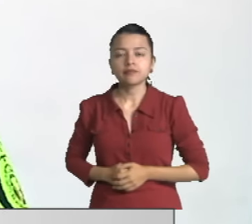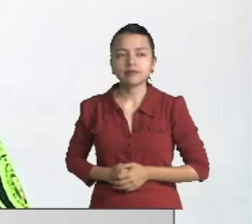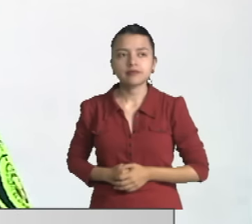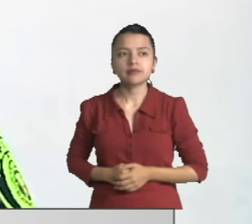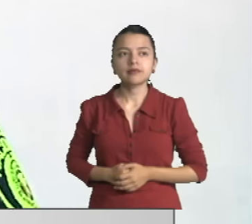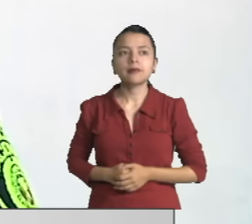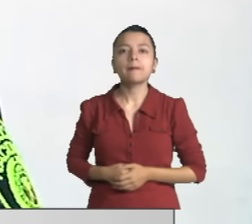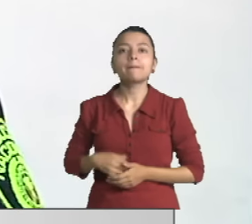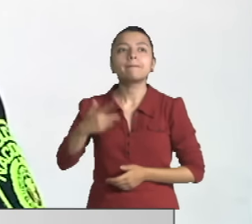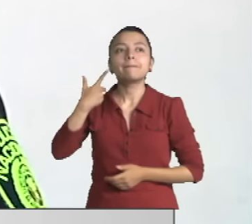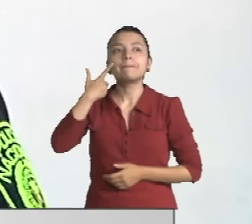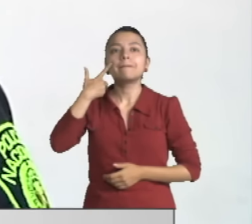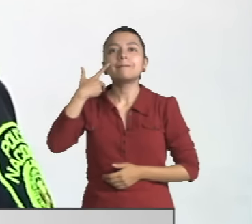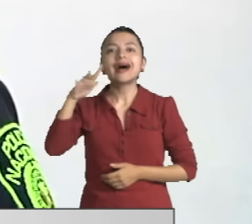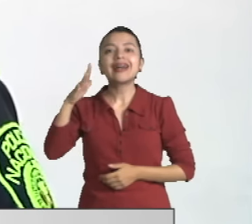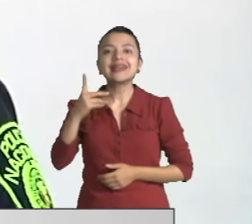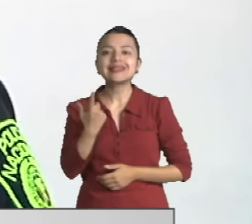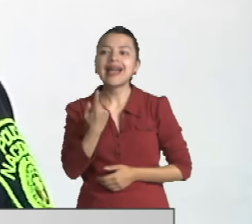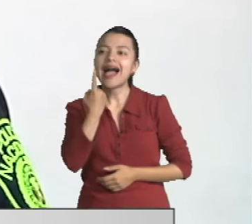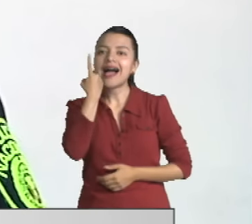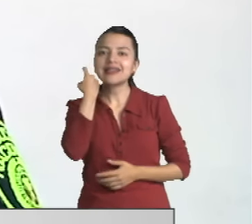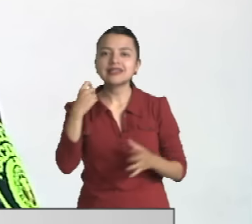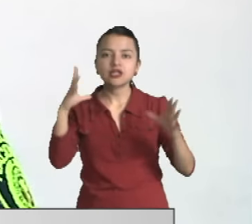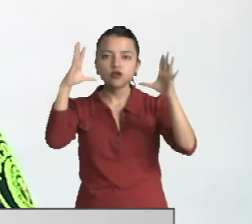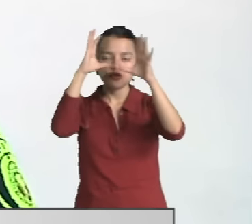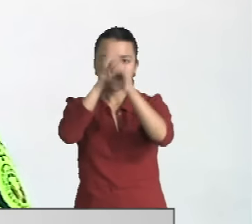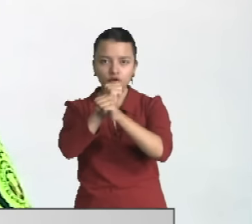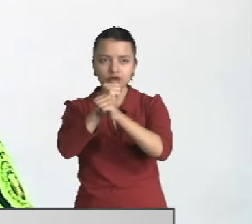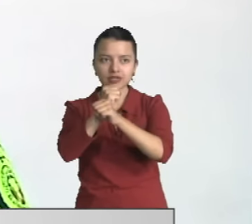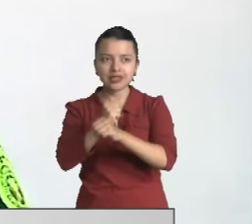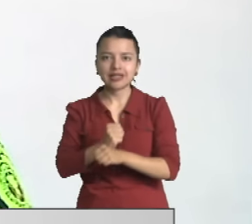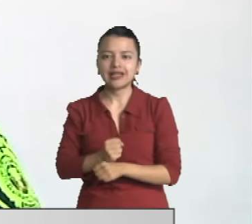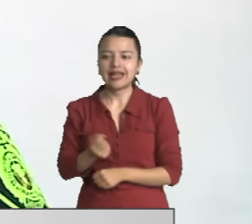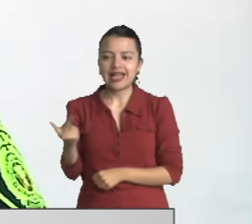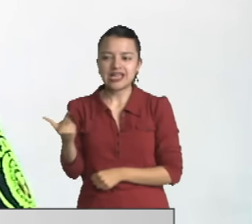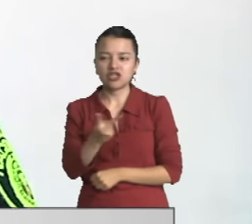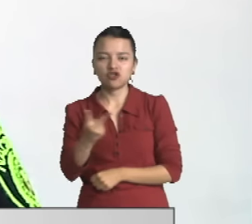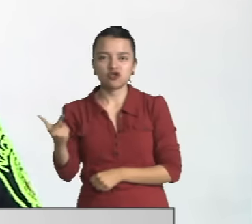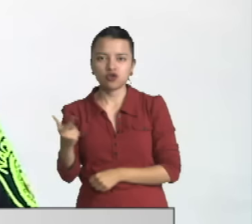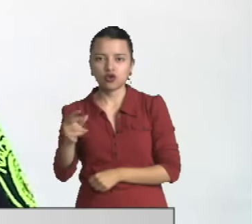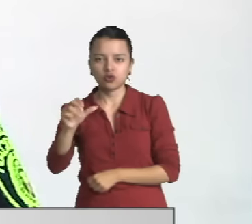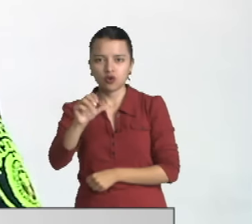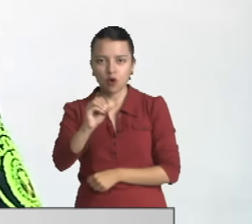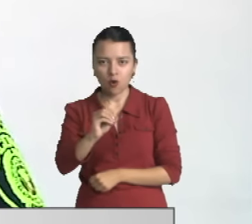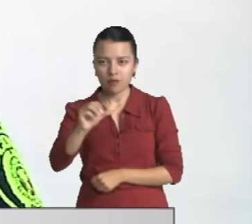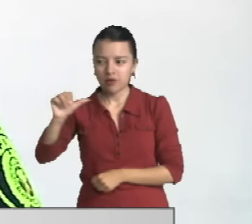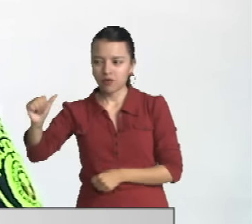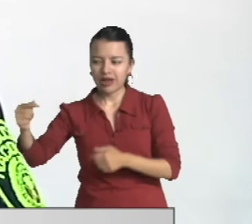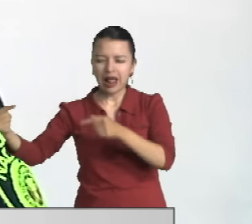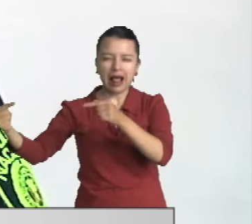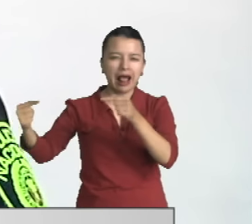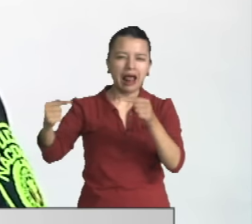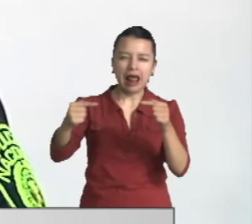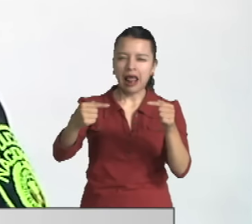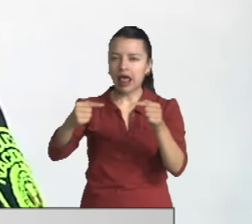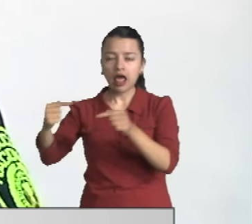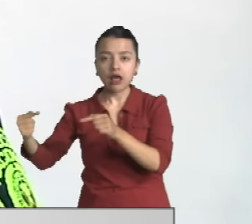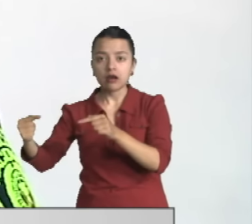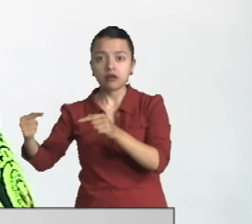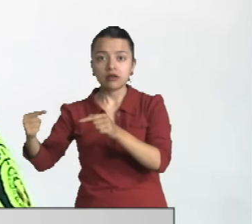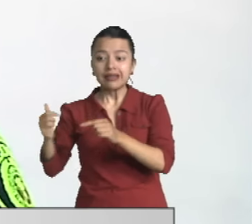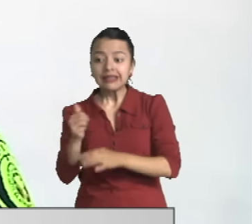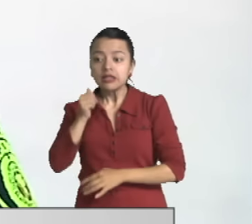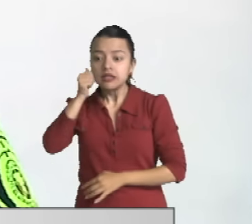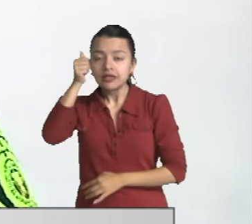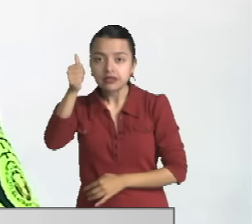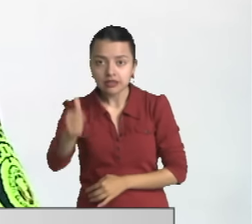tuvo una discusión la noche anterior con la progenitora. Y al día siguiente es cuando se encuentra